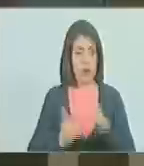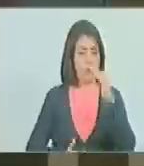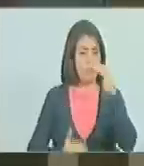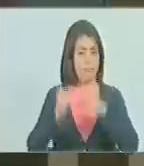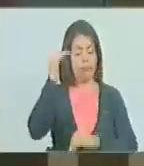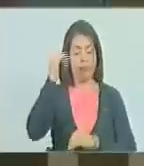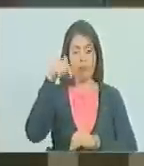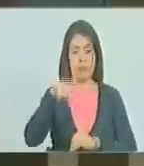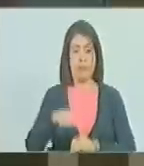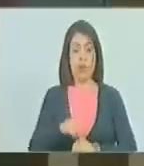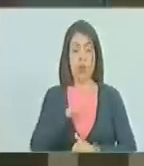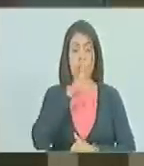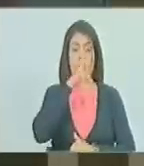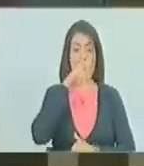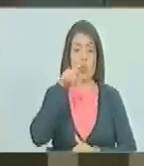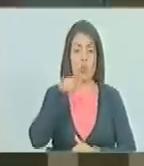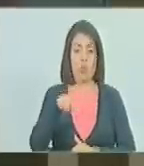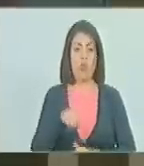superar